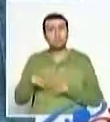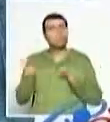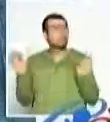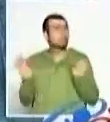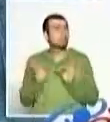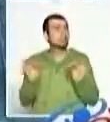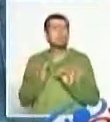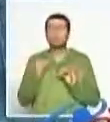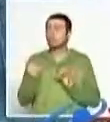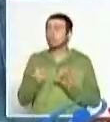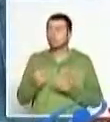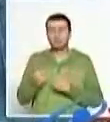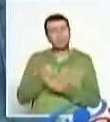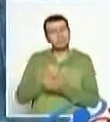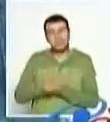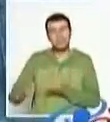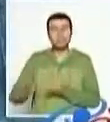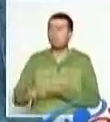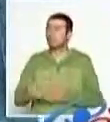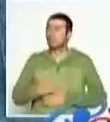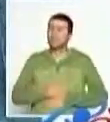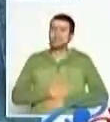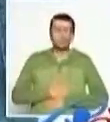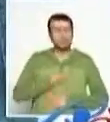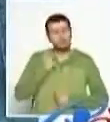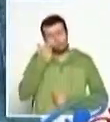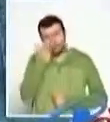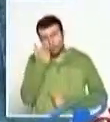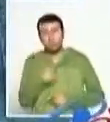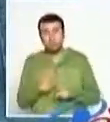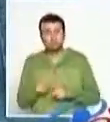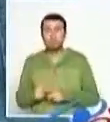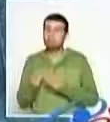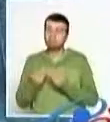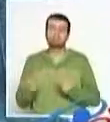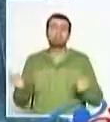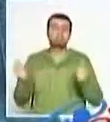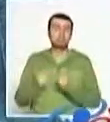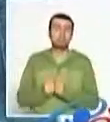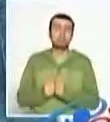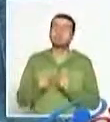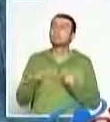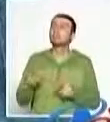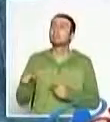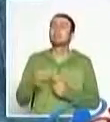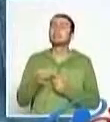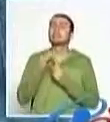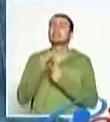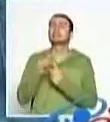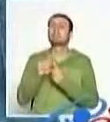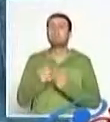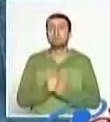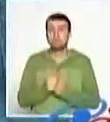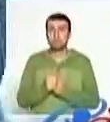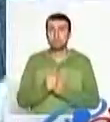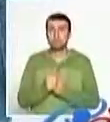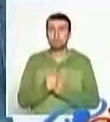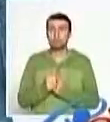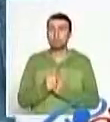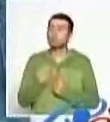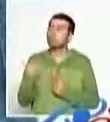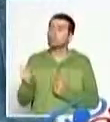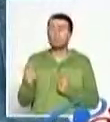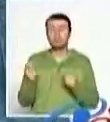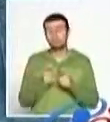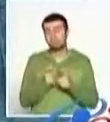esos alimentos que me hacen daño, que me intoxican el organismo. Y sobre todo aquellos que están con grandes